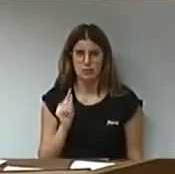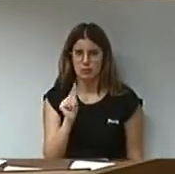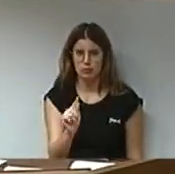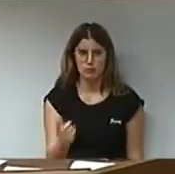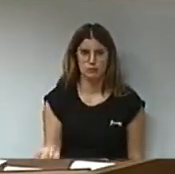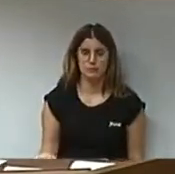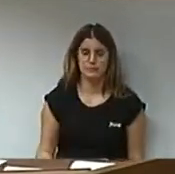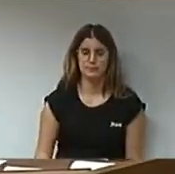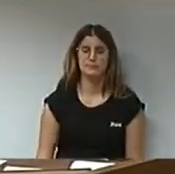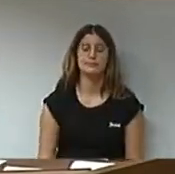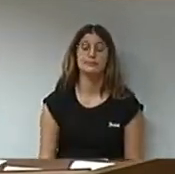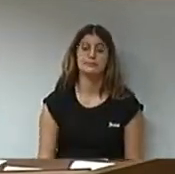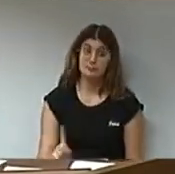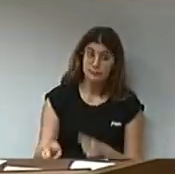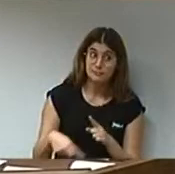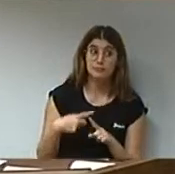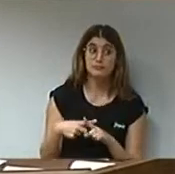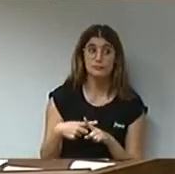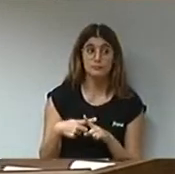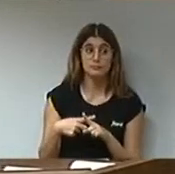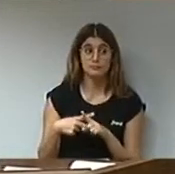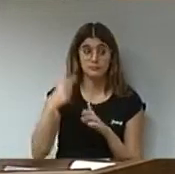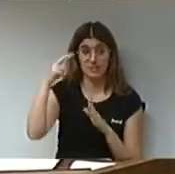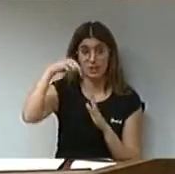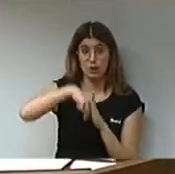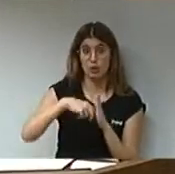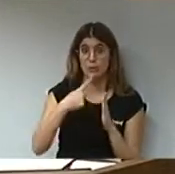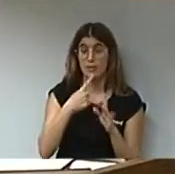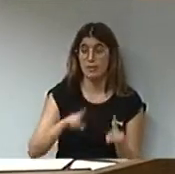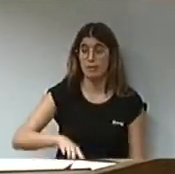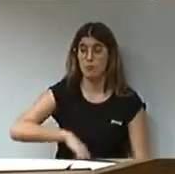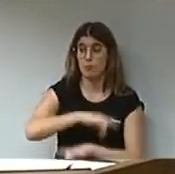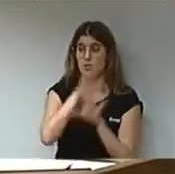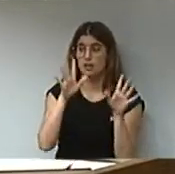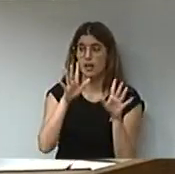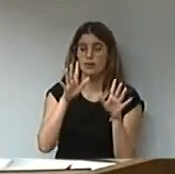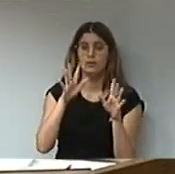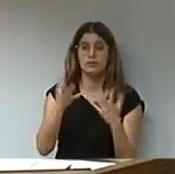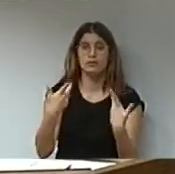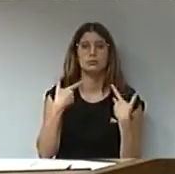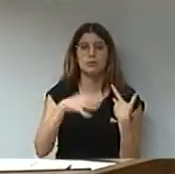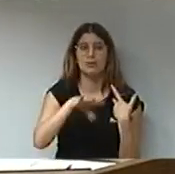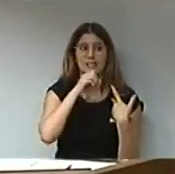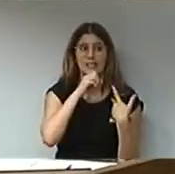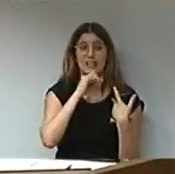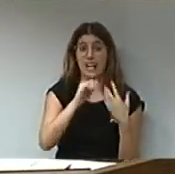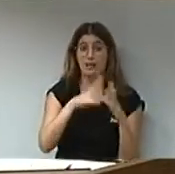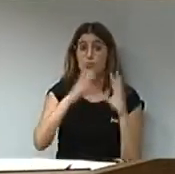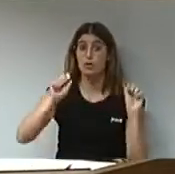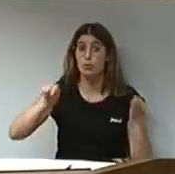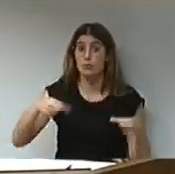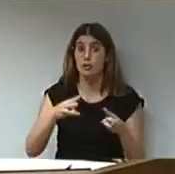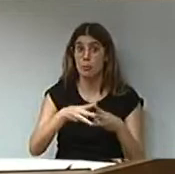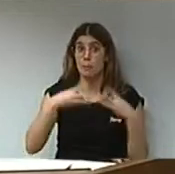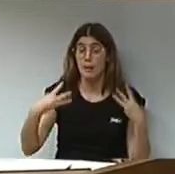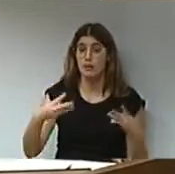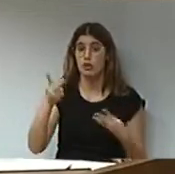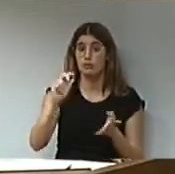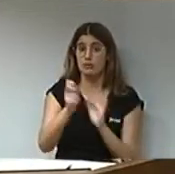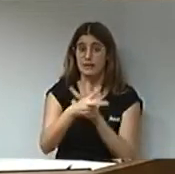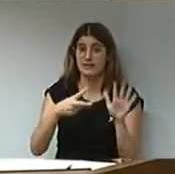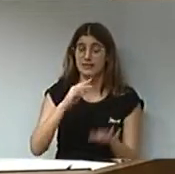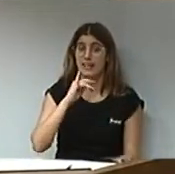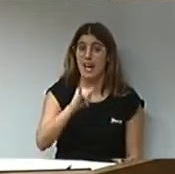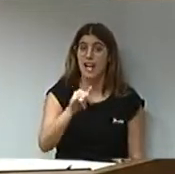Punto. Y que además toda la normativa dice claramente quién es el responsable. Le he dicho que hay un convenio marco del año 2017 donde ustedes